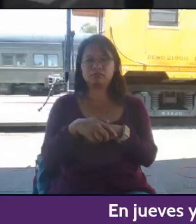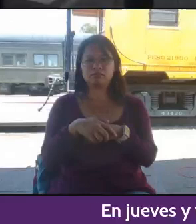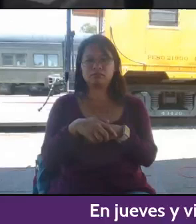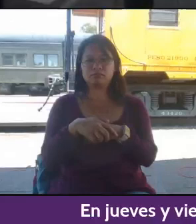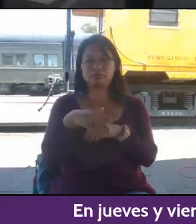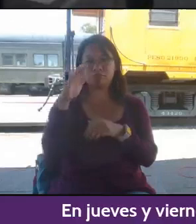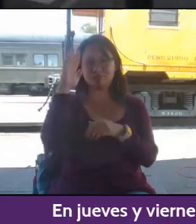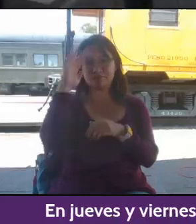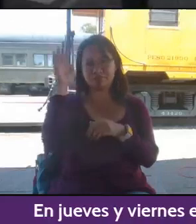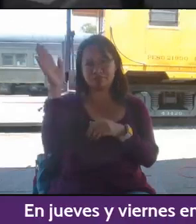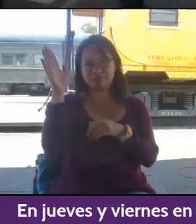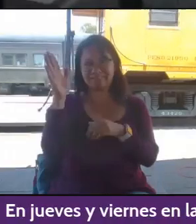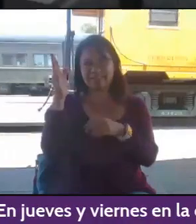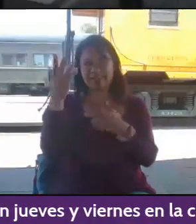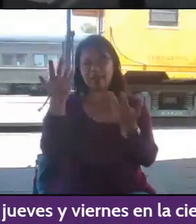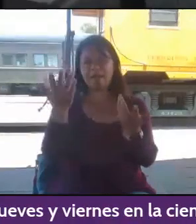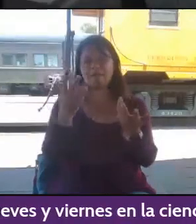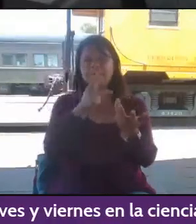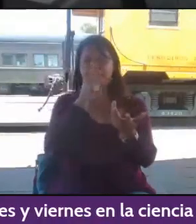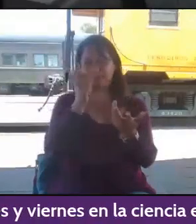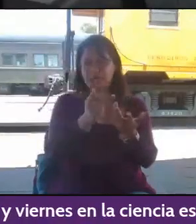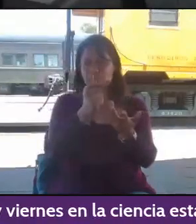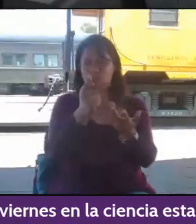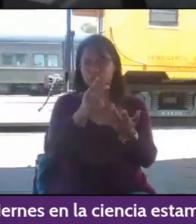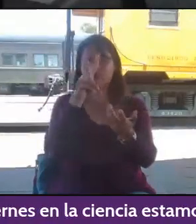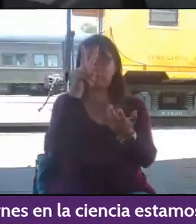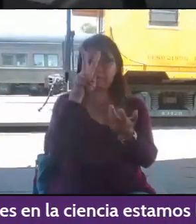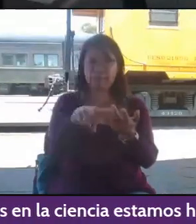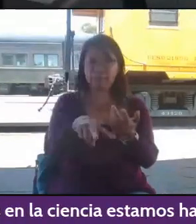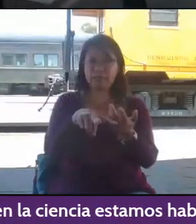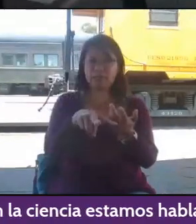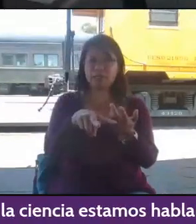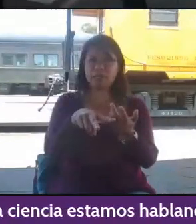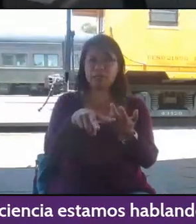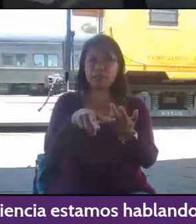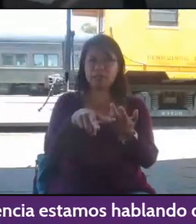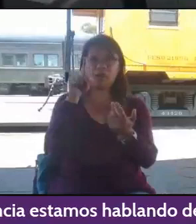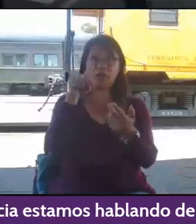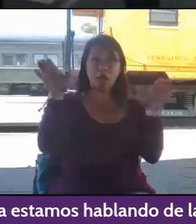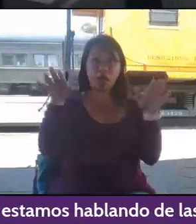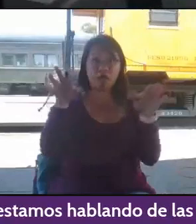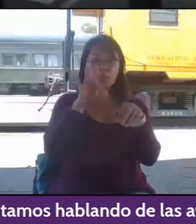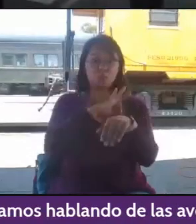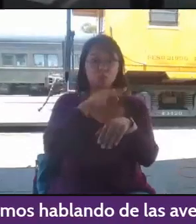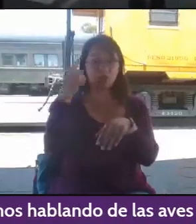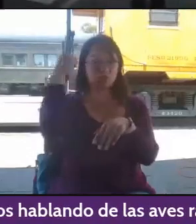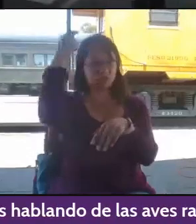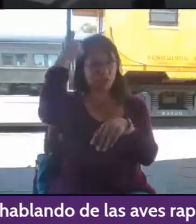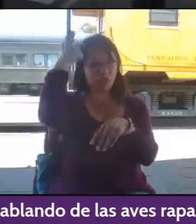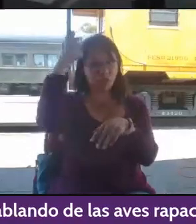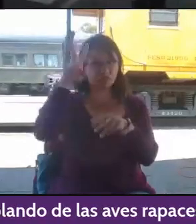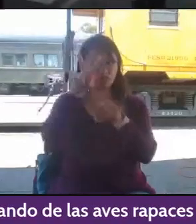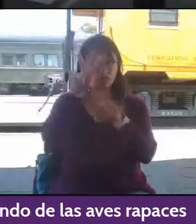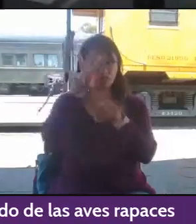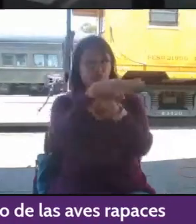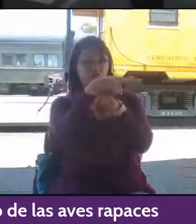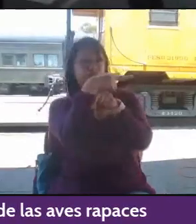Hola, ¿es cierto que las aves nocturnas pueden girar su cabeza 360 grados? Dando